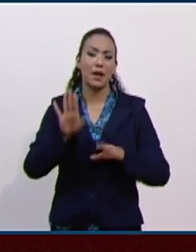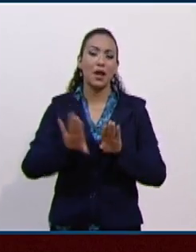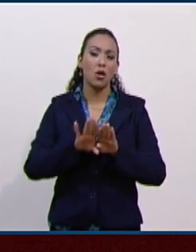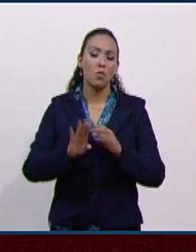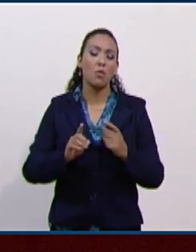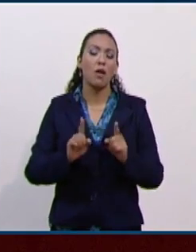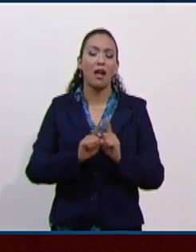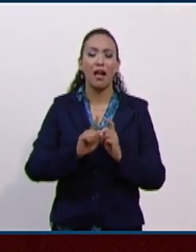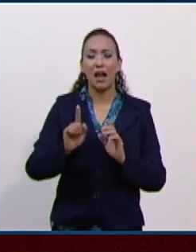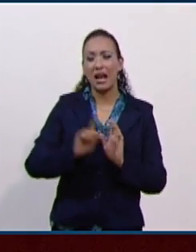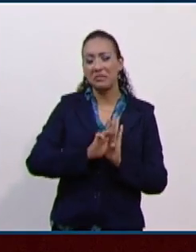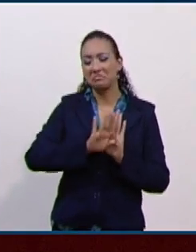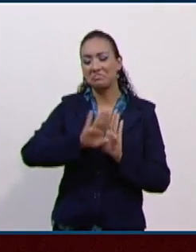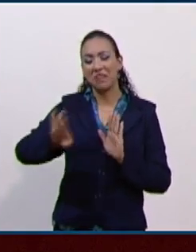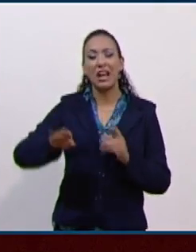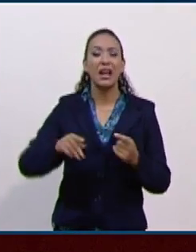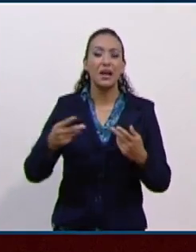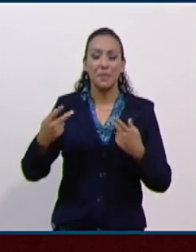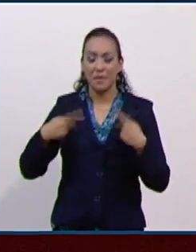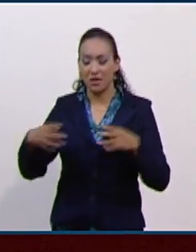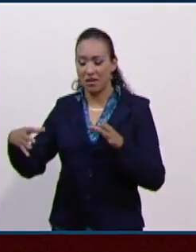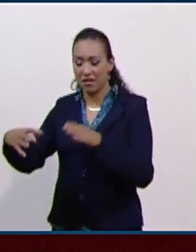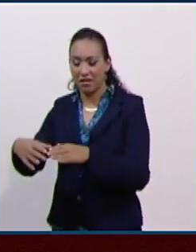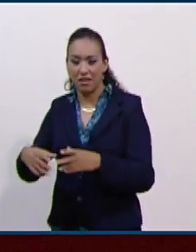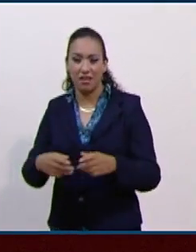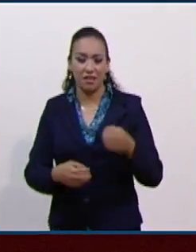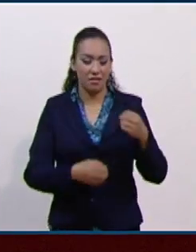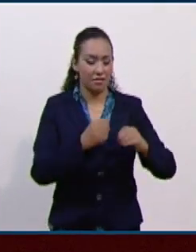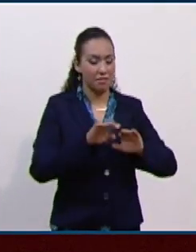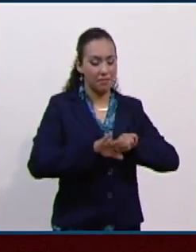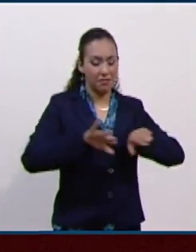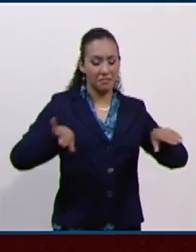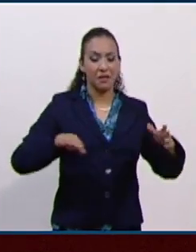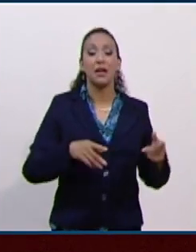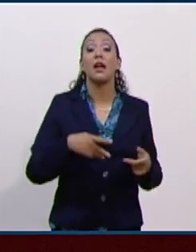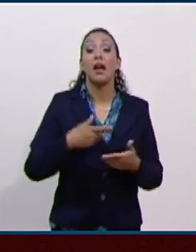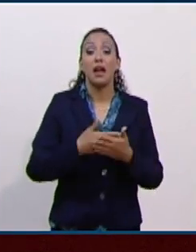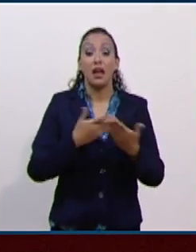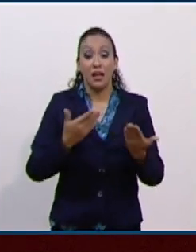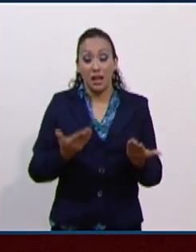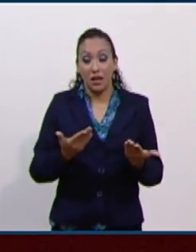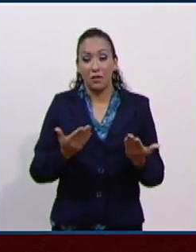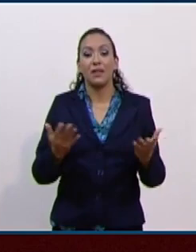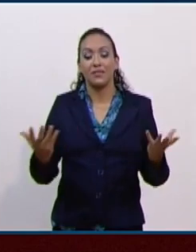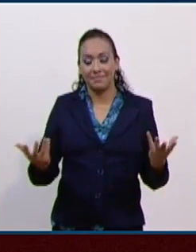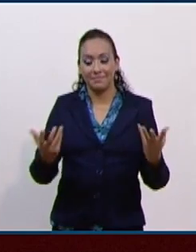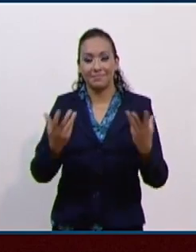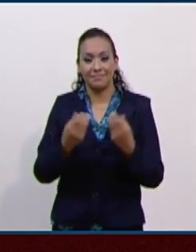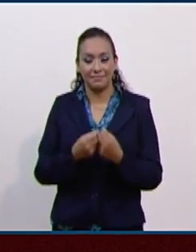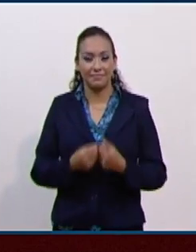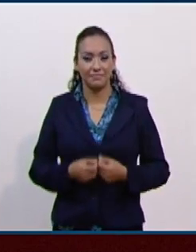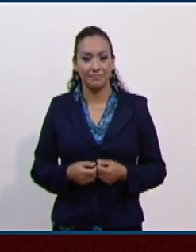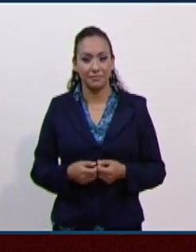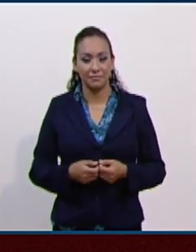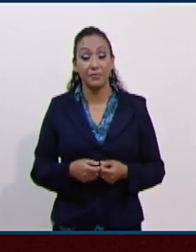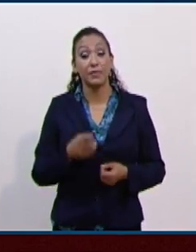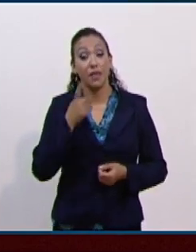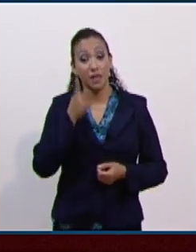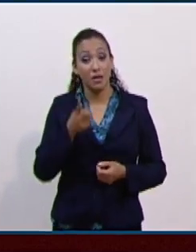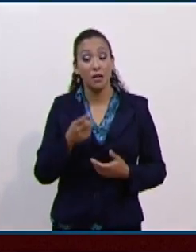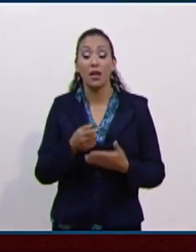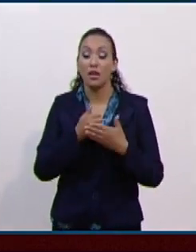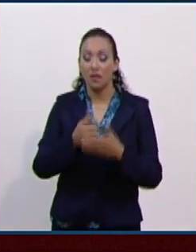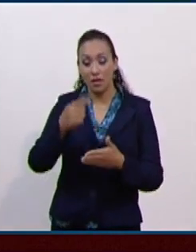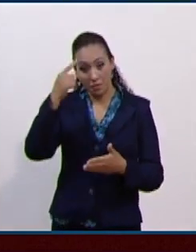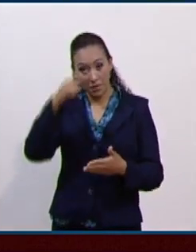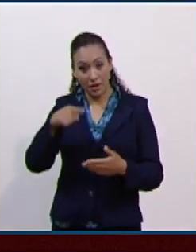ciudadanía y en otros como un garante efectivo de los derechos humanos. Vaivenes dijo que permitirán comprender mejor a la